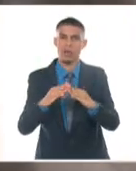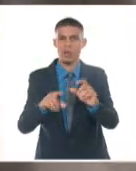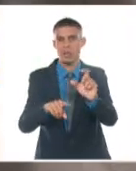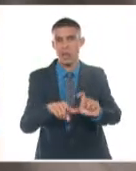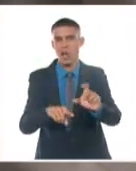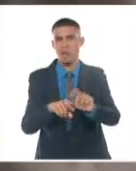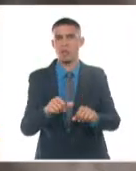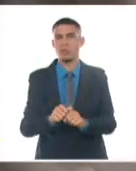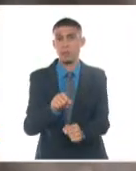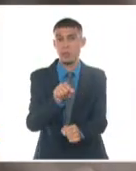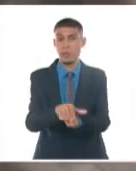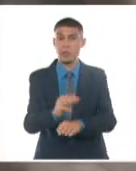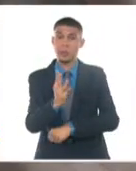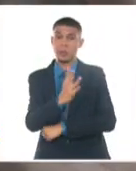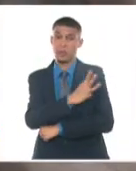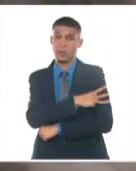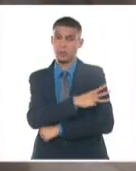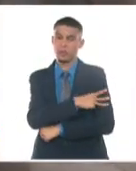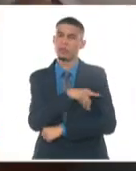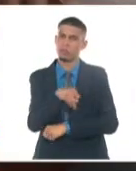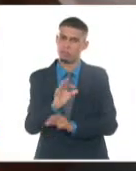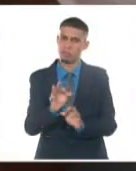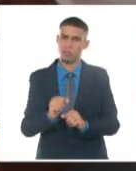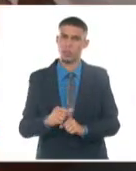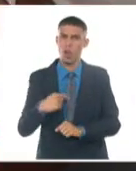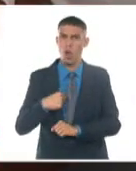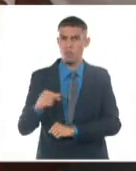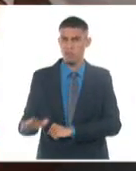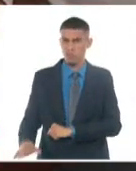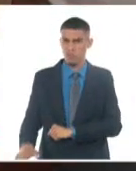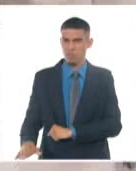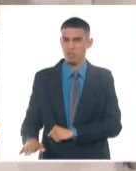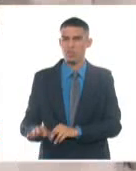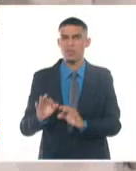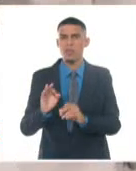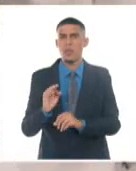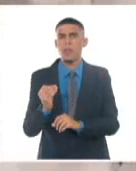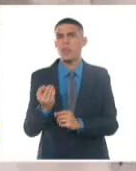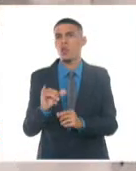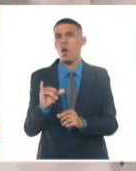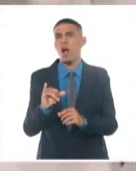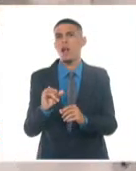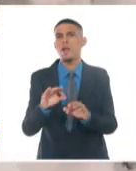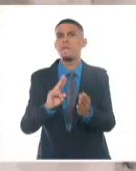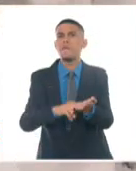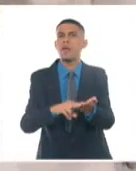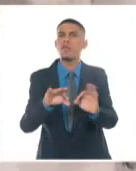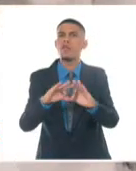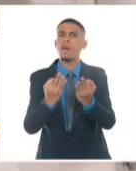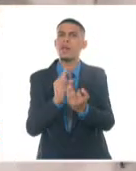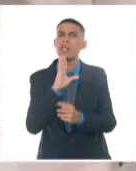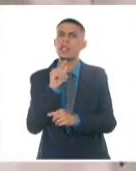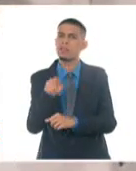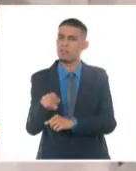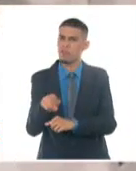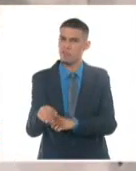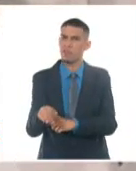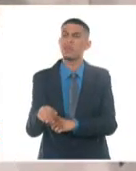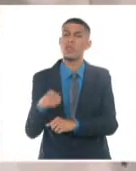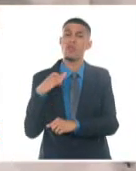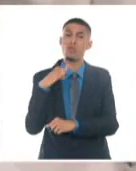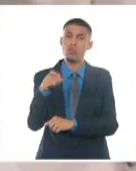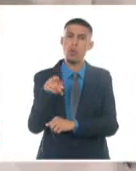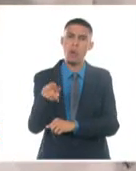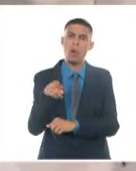empezando el preuniversitario. Desde chiquito siempre me mortificaban que yo iba a ser médico, que yo iba a ser médico, que yo iba a ser médico. Y yo decía, bueno, no